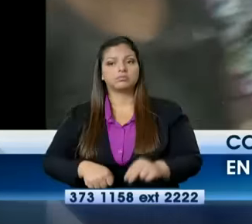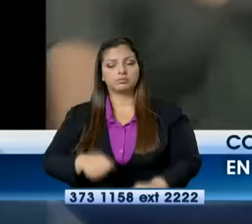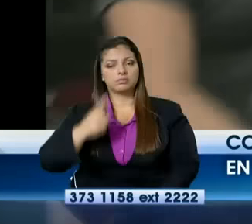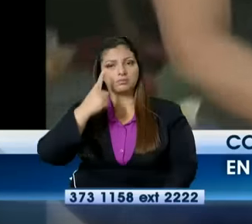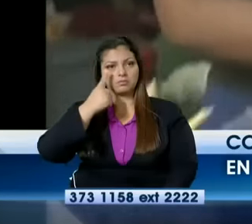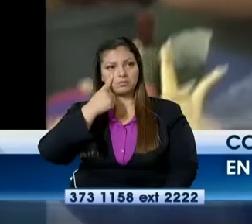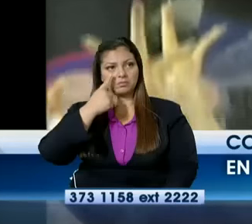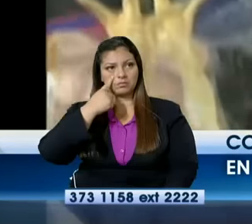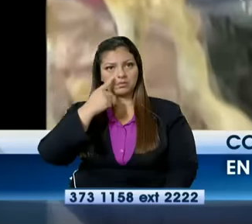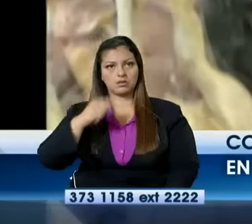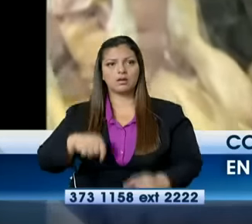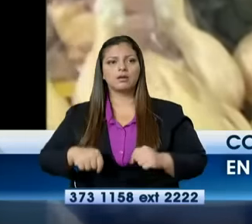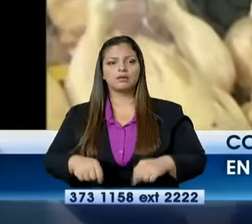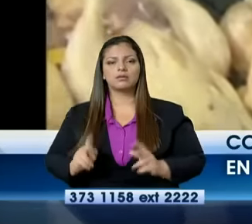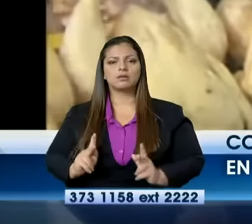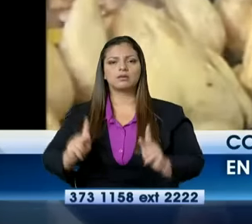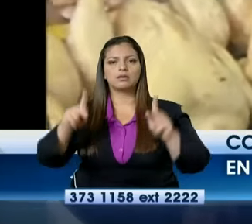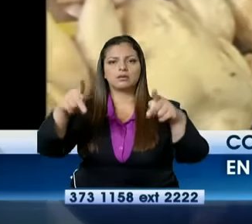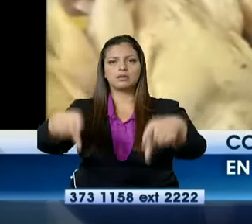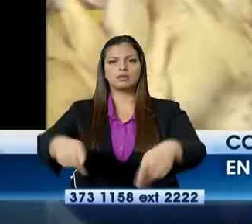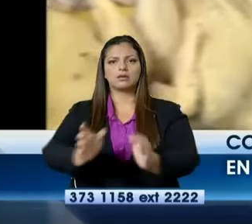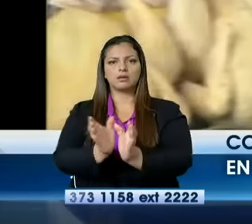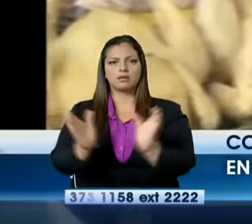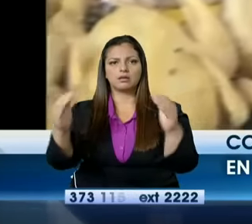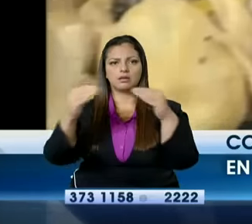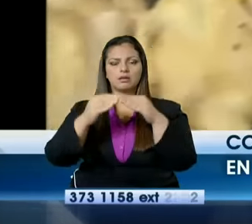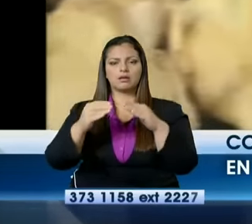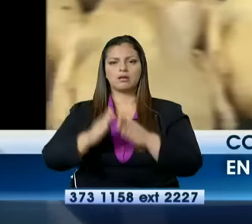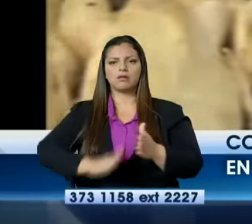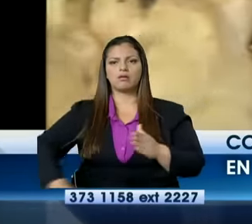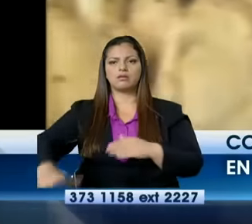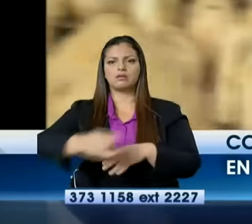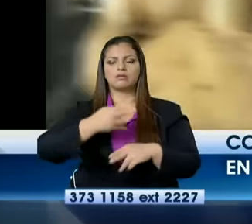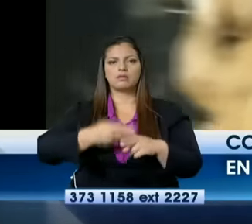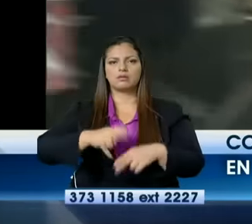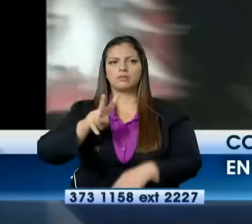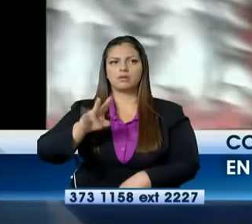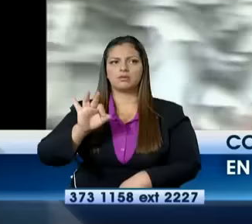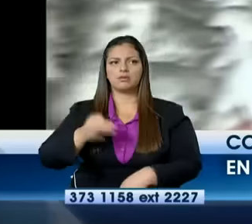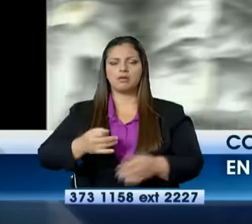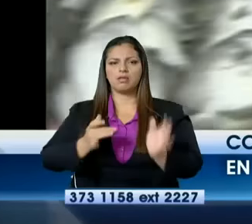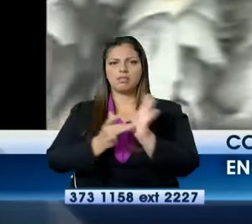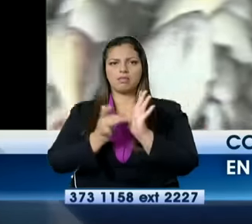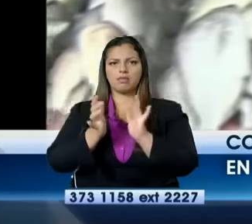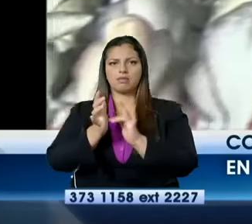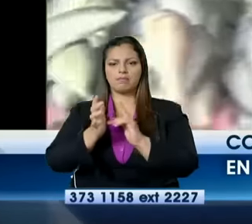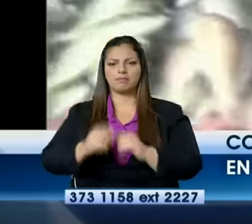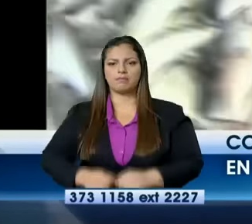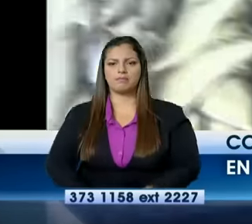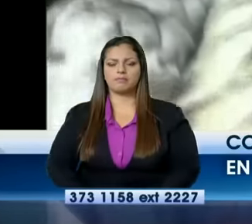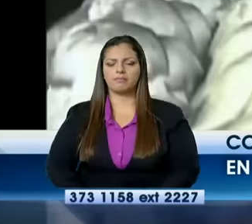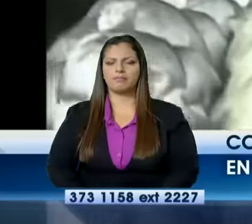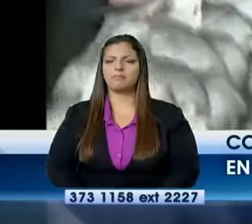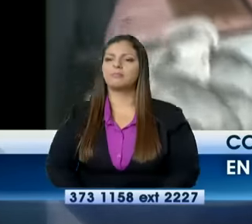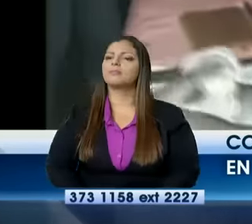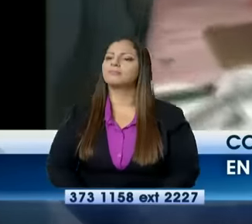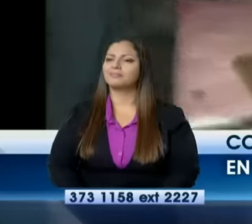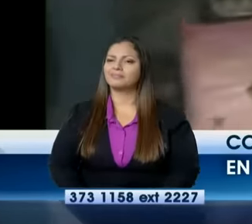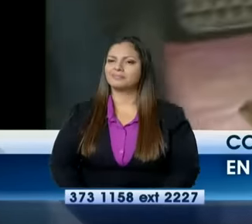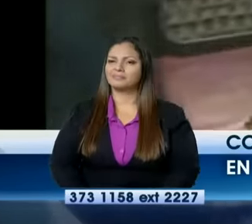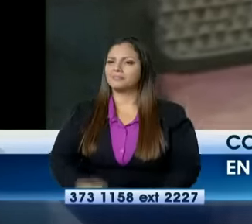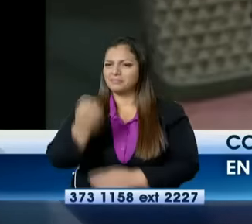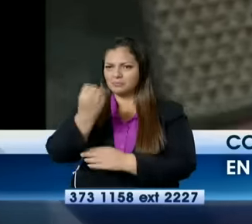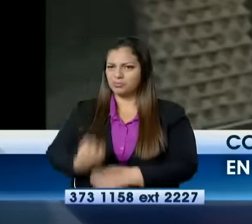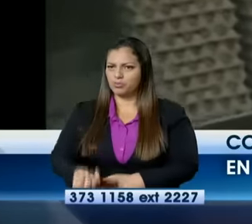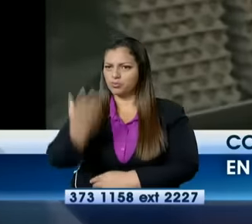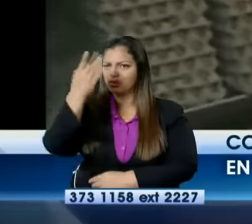y empiezan por revisar el estado de las balanzas. Voy a conversar rápidamente con una de ellas. Buenos días. Buenos días. Específicamente ustedes, ¿qué